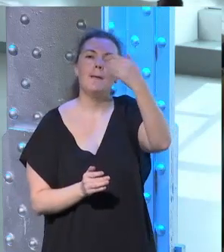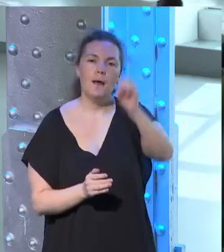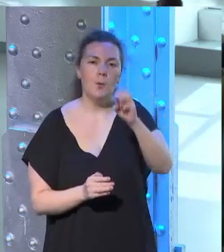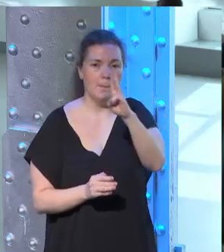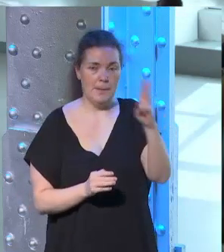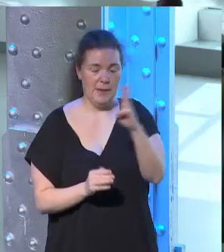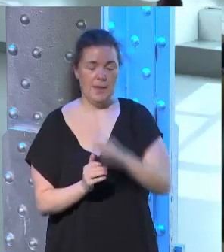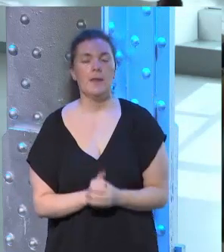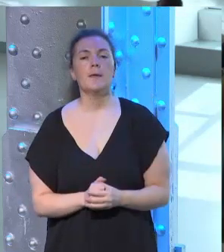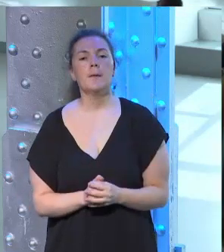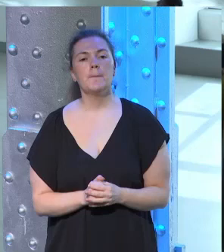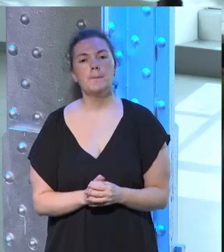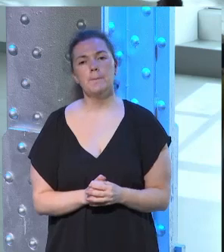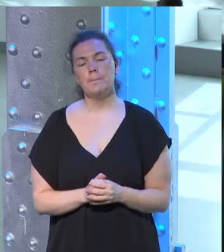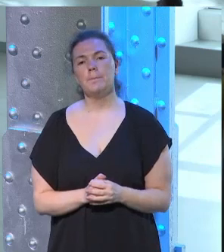Bueno,